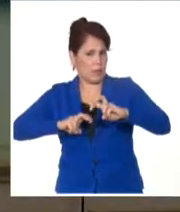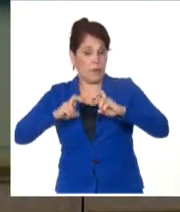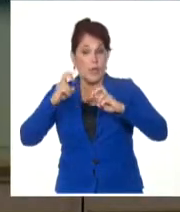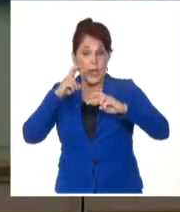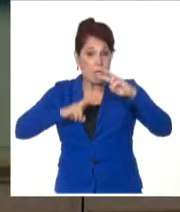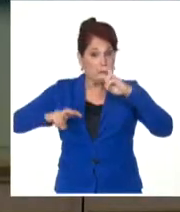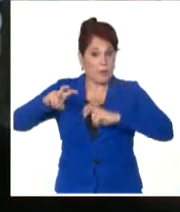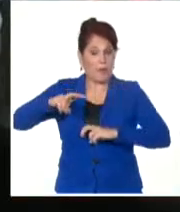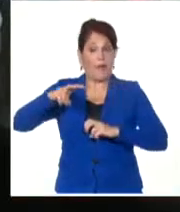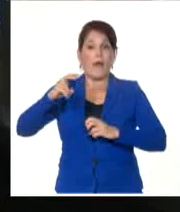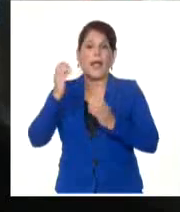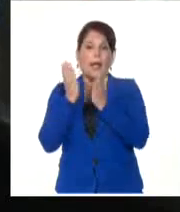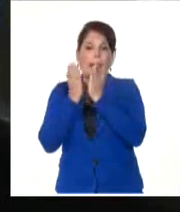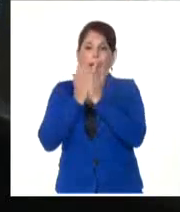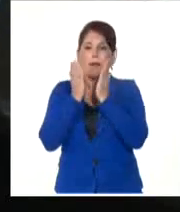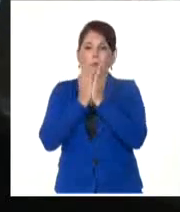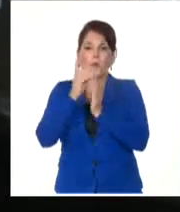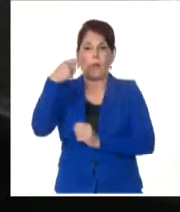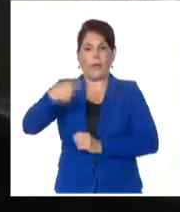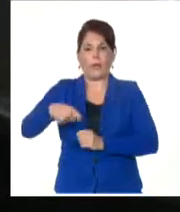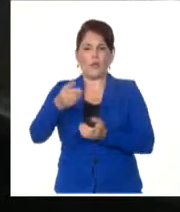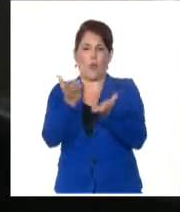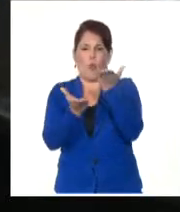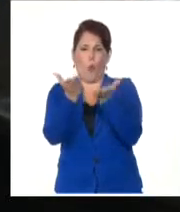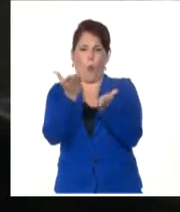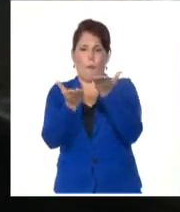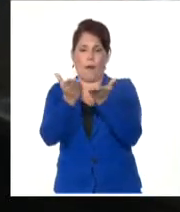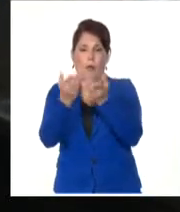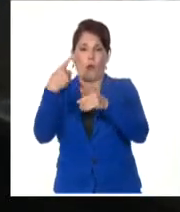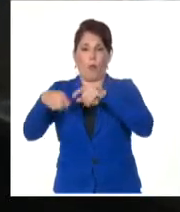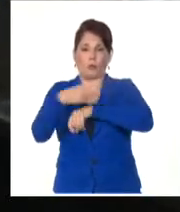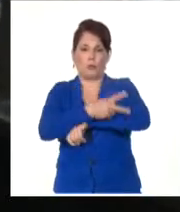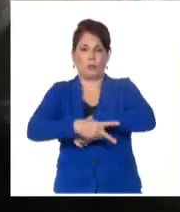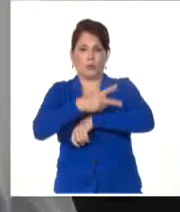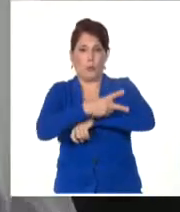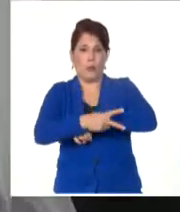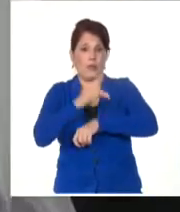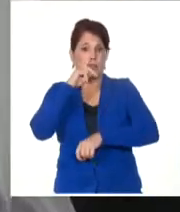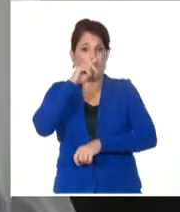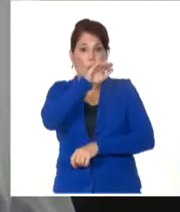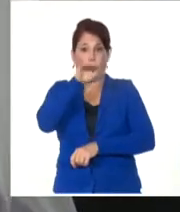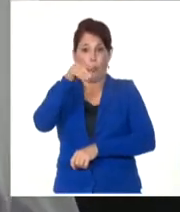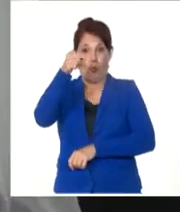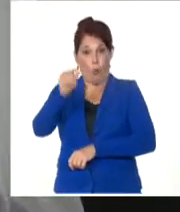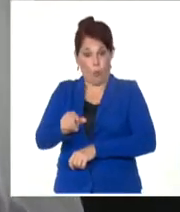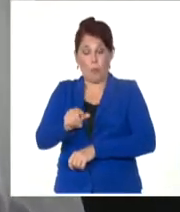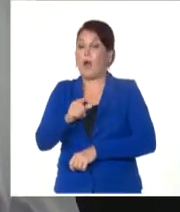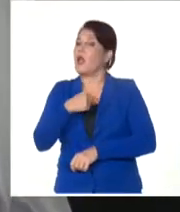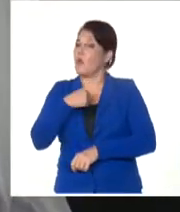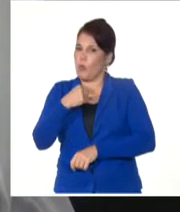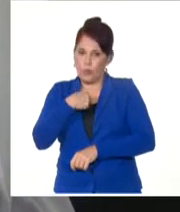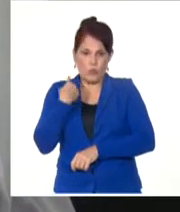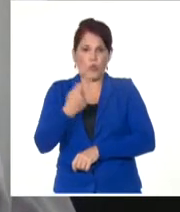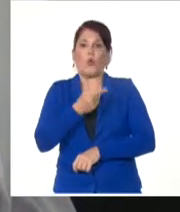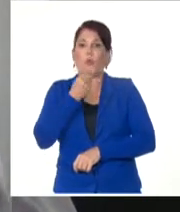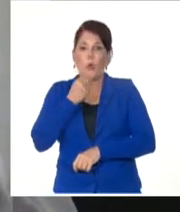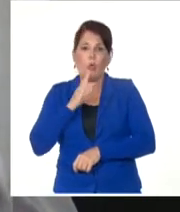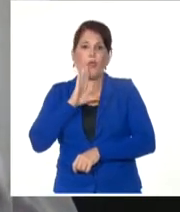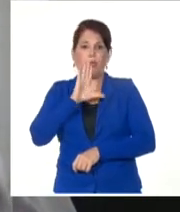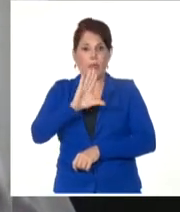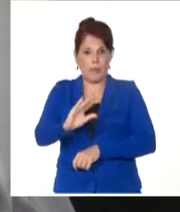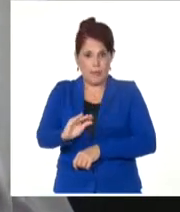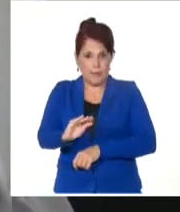de derecho comparado de más de 100 normativas internacionales. Podemos decir con total responsabilidad que hoy